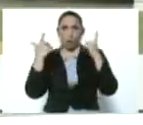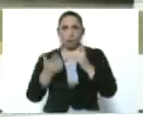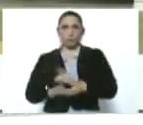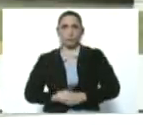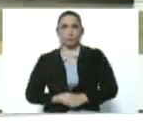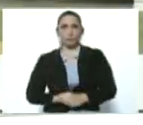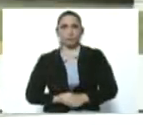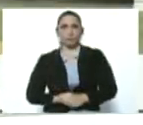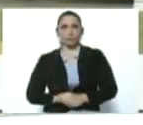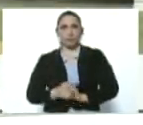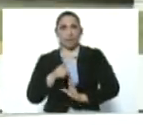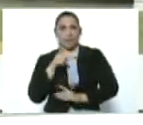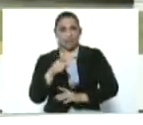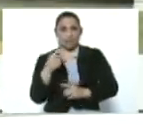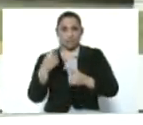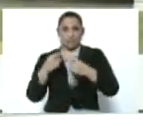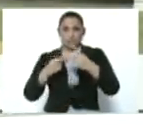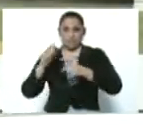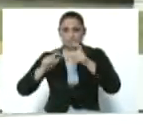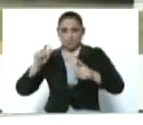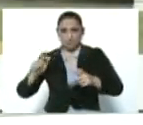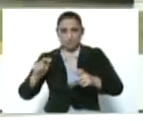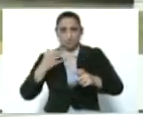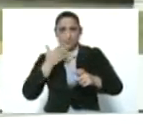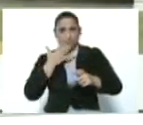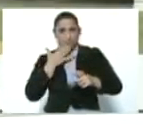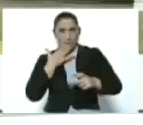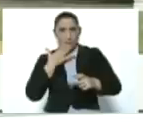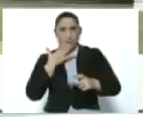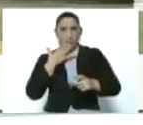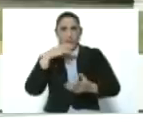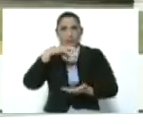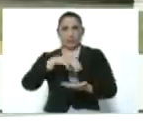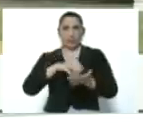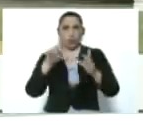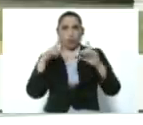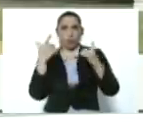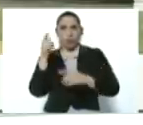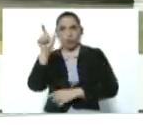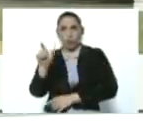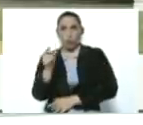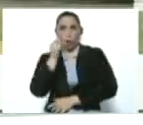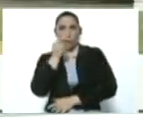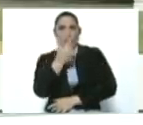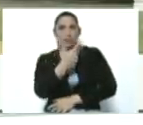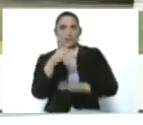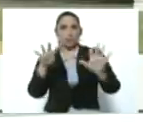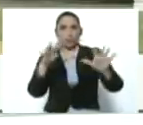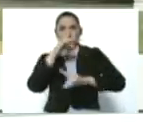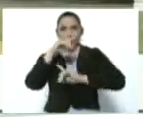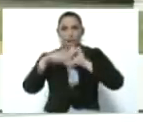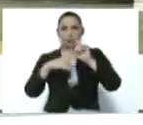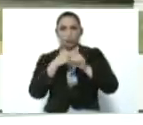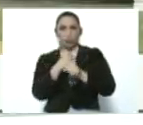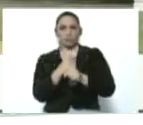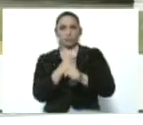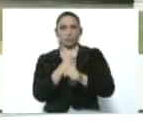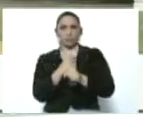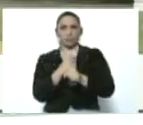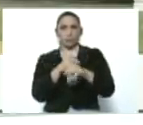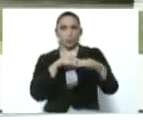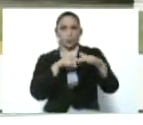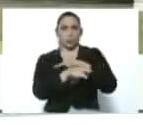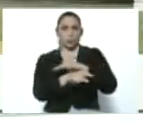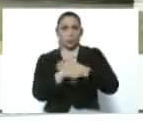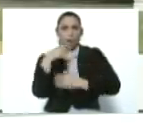en estos casos son en el caso de el estado de la guaira un hombre de 39 años que ingreso